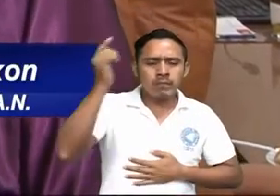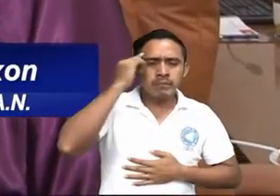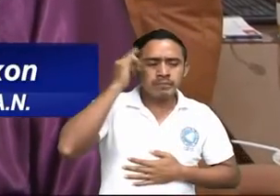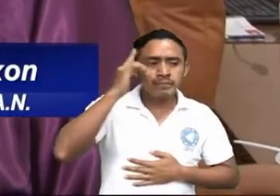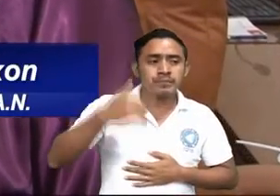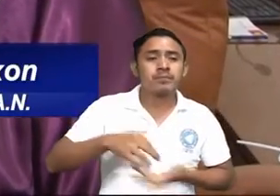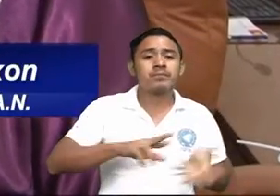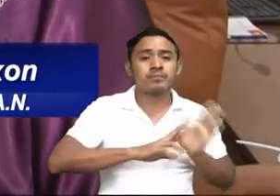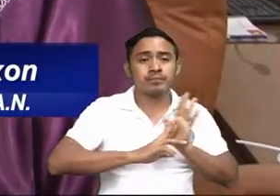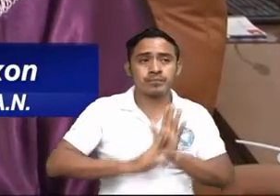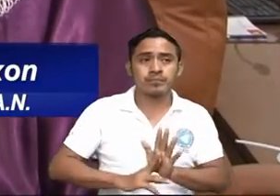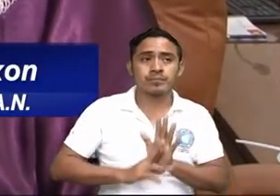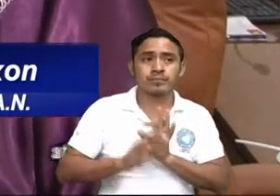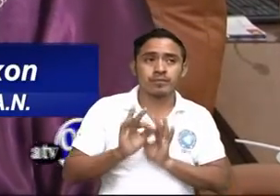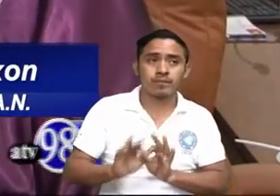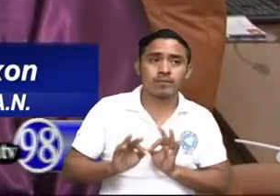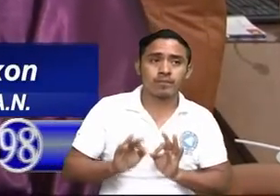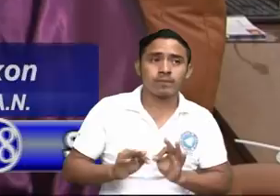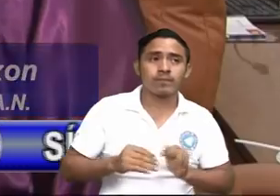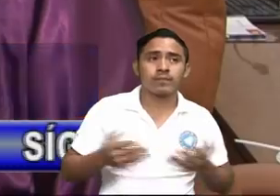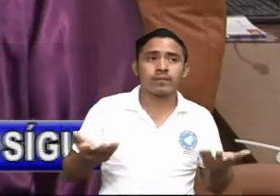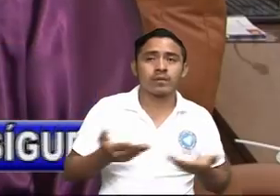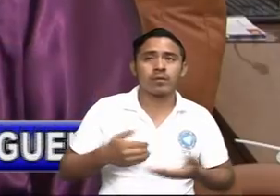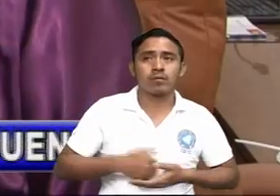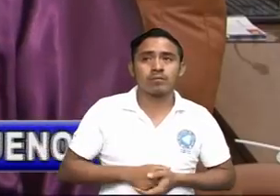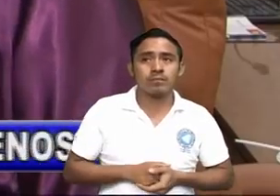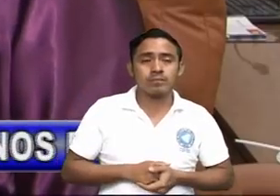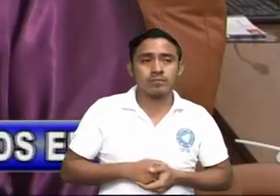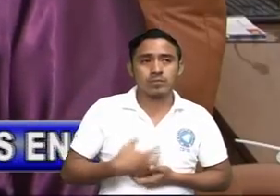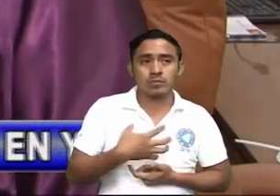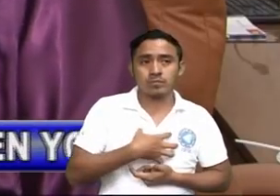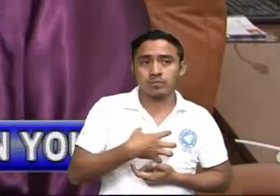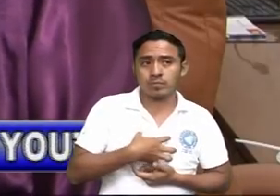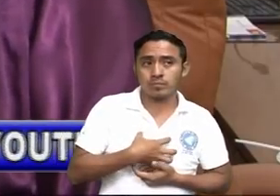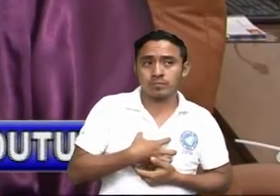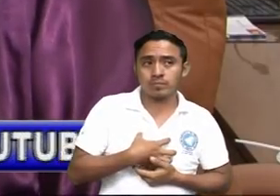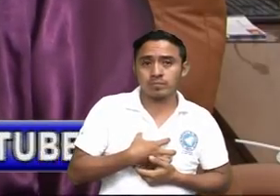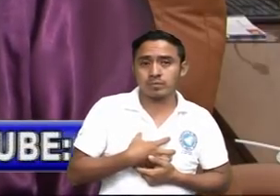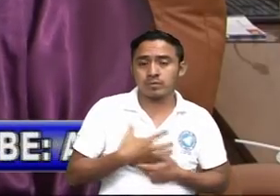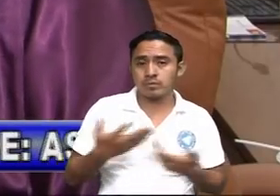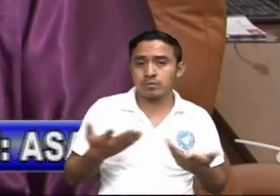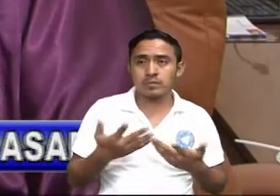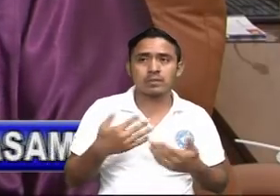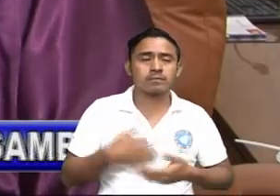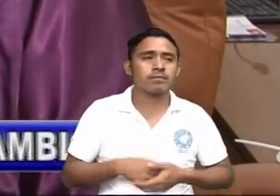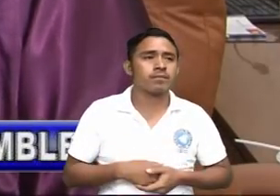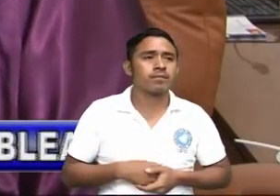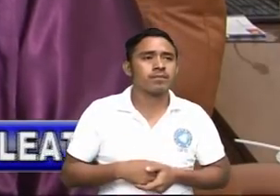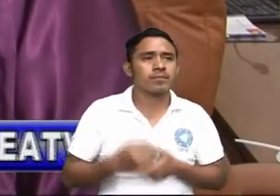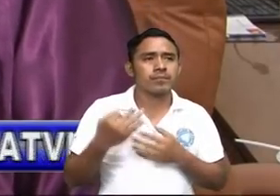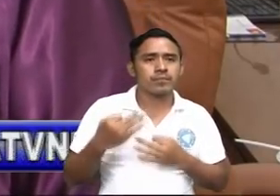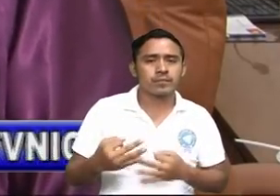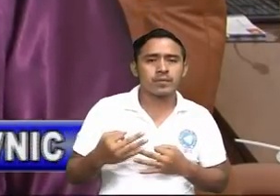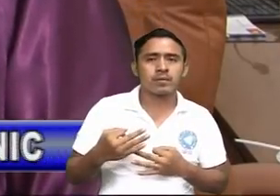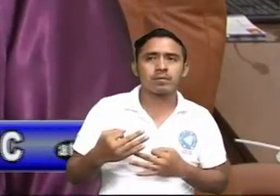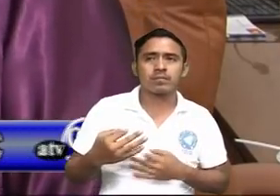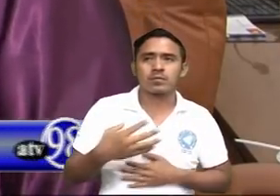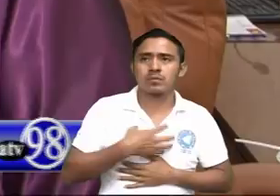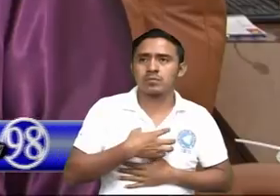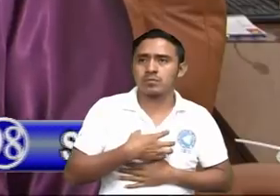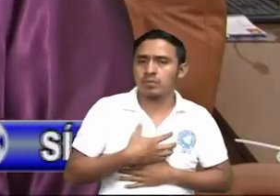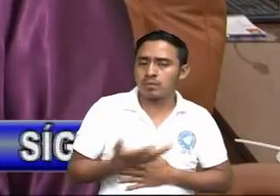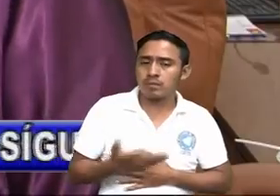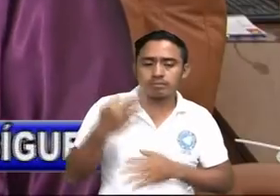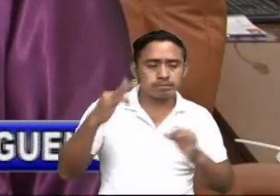la representación del presidente de la Asamblea Nacional lo ha estado ejerciendo de una forma excelente,